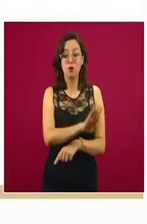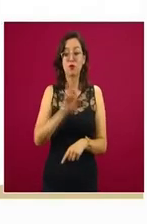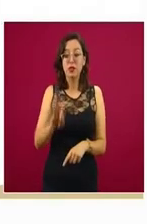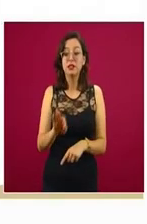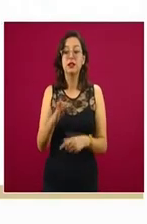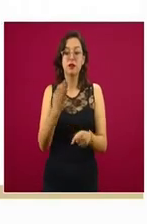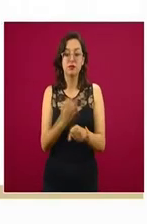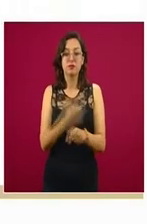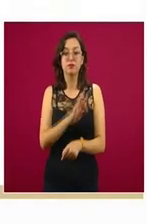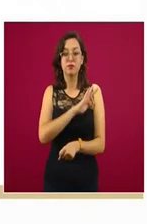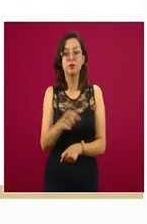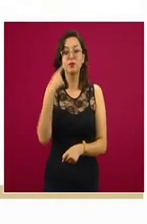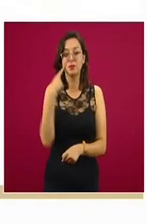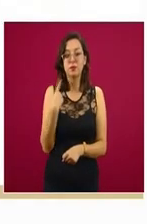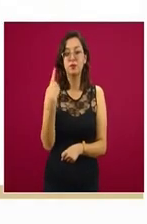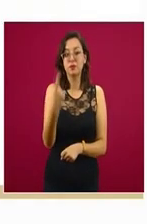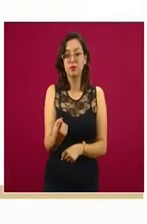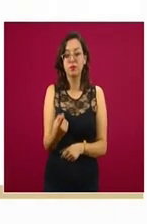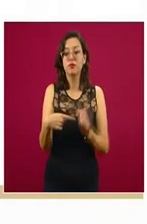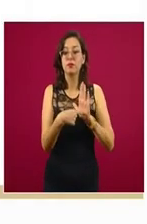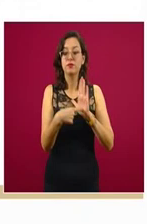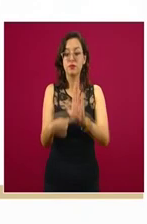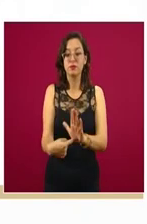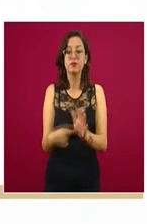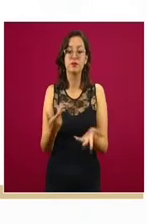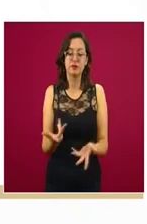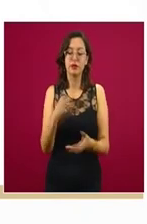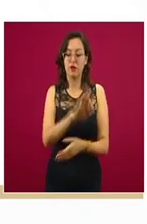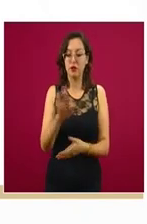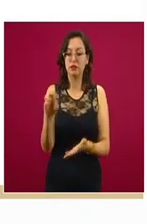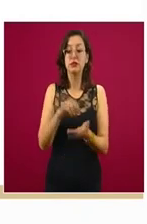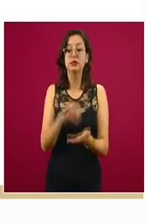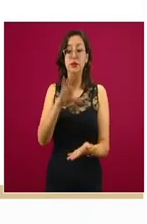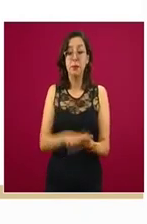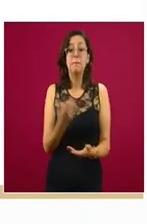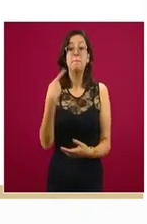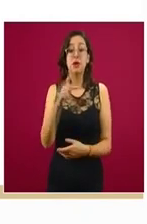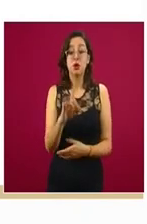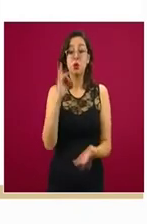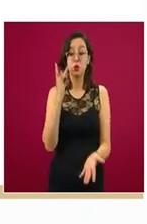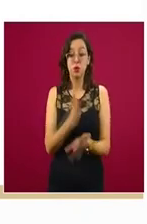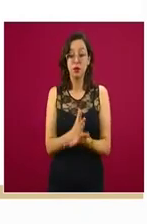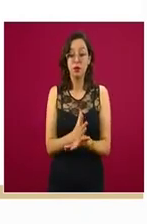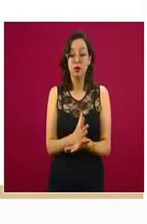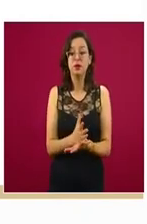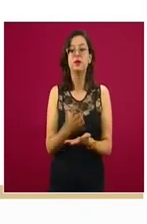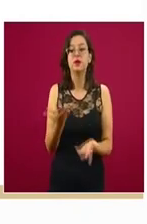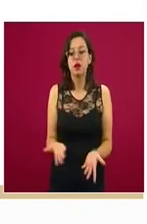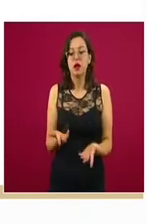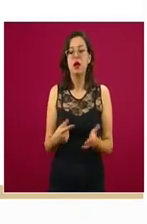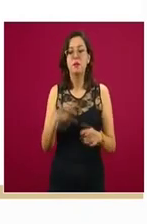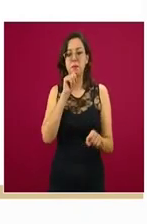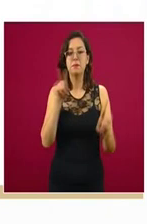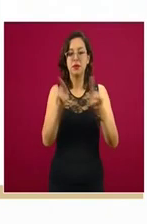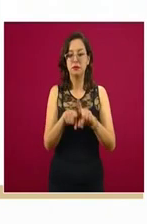es este caso, respecto a cuando ocurre por fecha de registro. Pero no solo eso. Las estadísticas